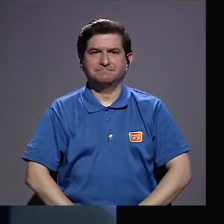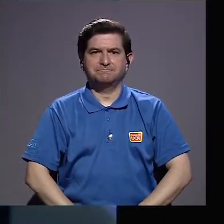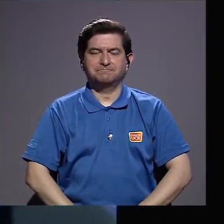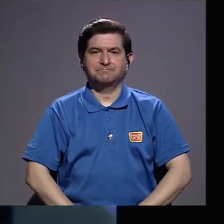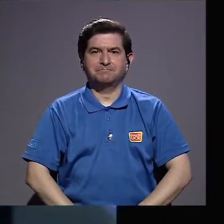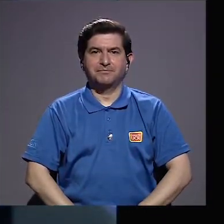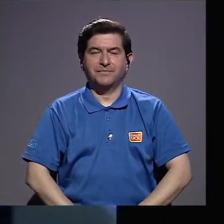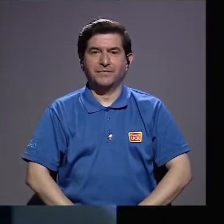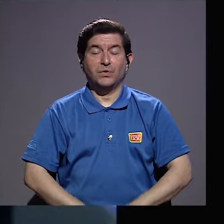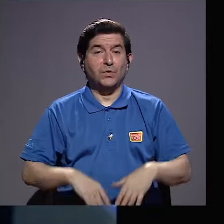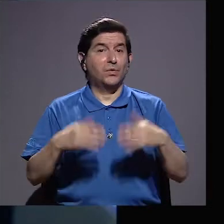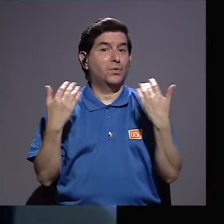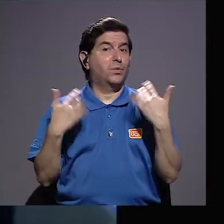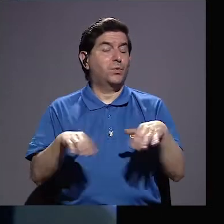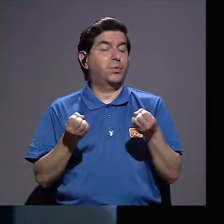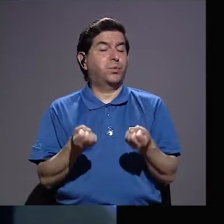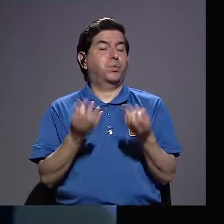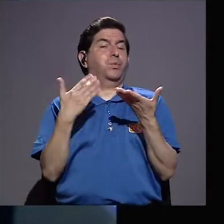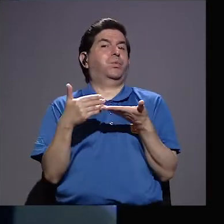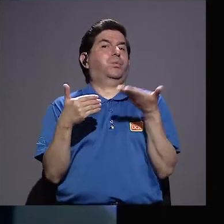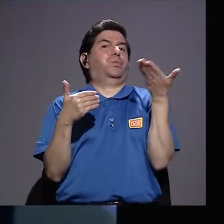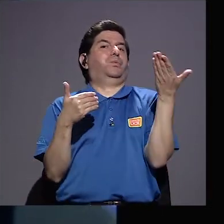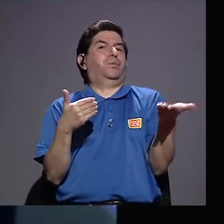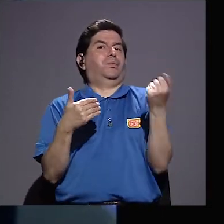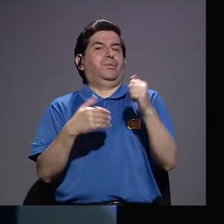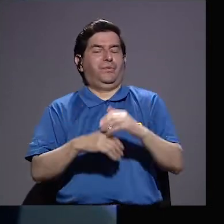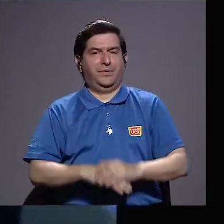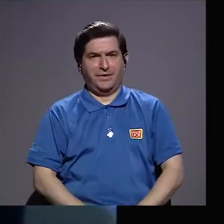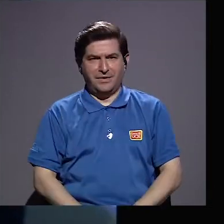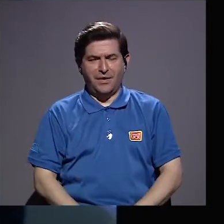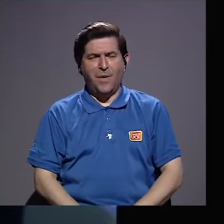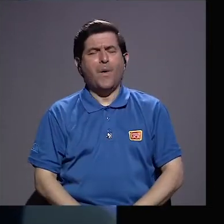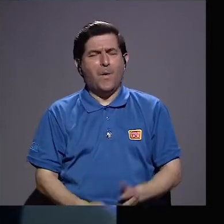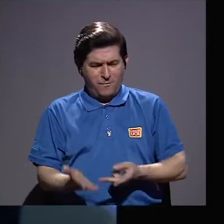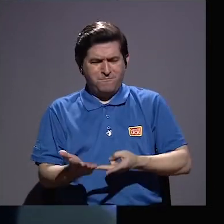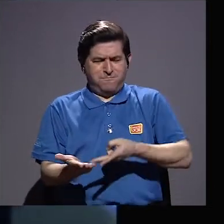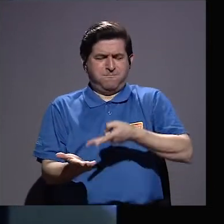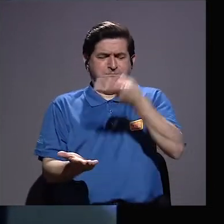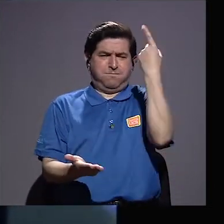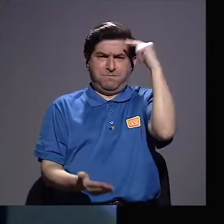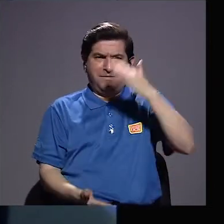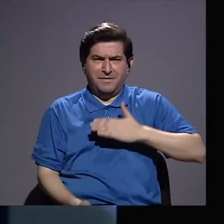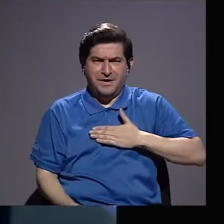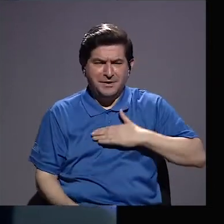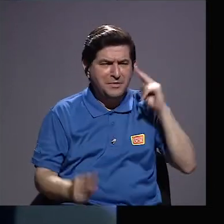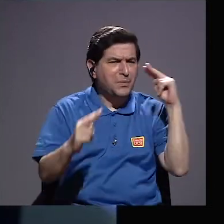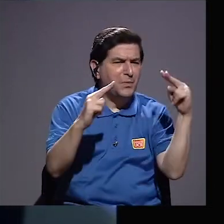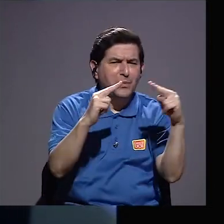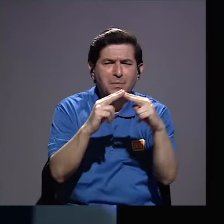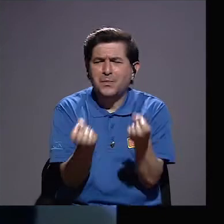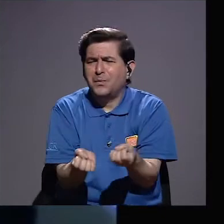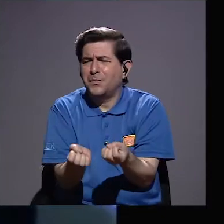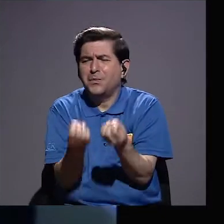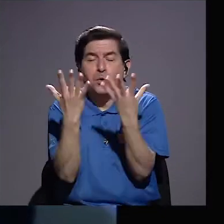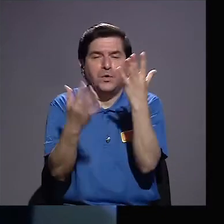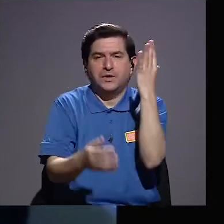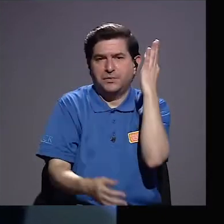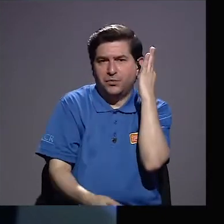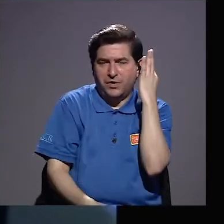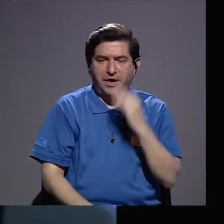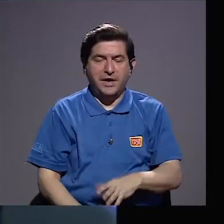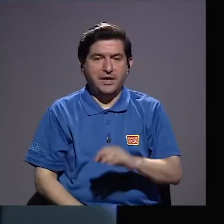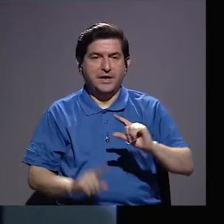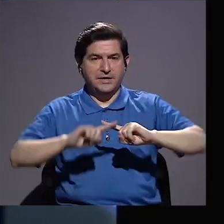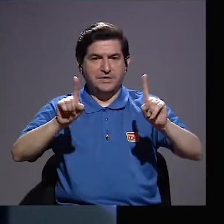Hoy son tantas cosas. Ha sido muy enriquecedor para mí conocer a tantas mujeres y